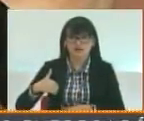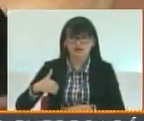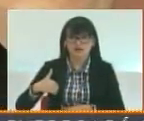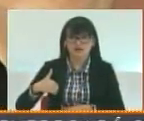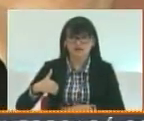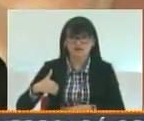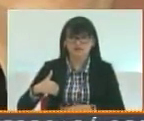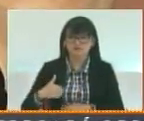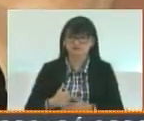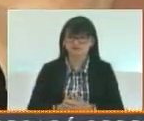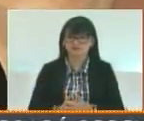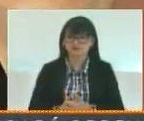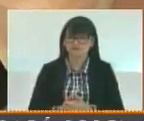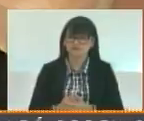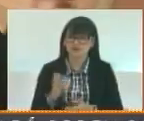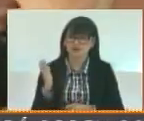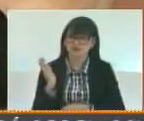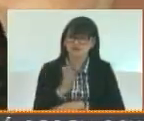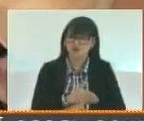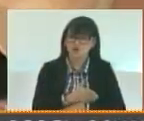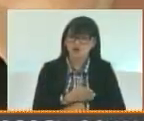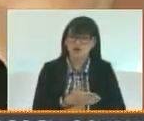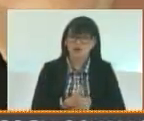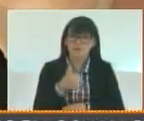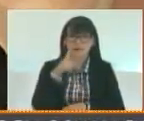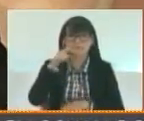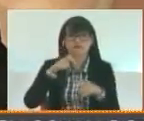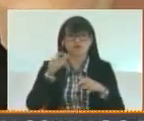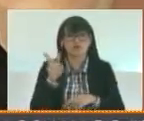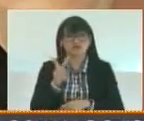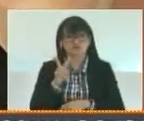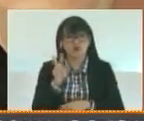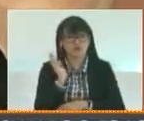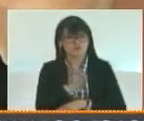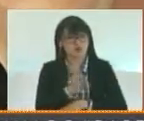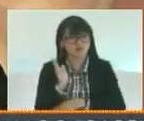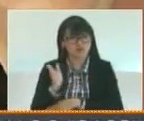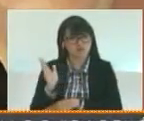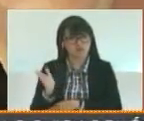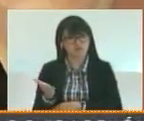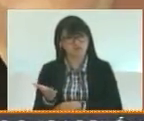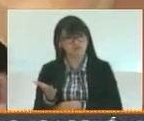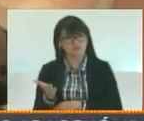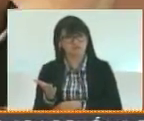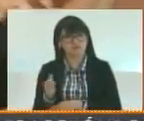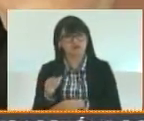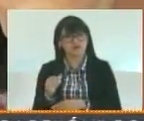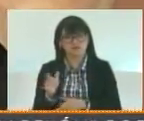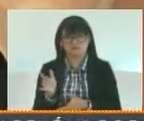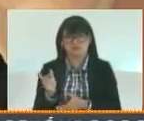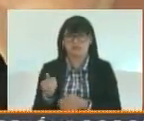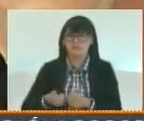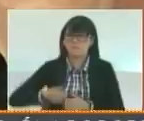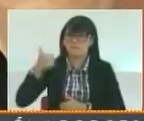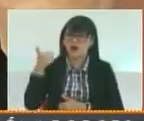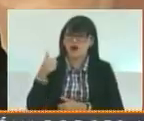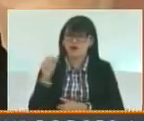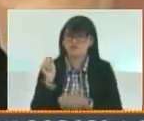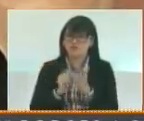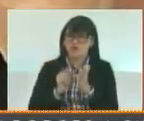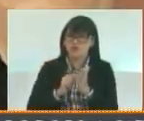no se conforma con haber sancionado incluso a más ciudadanos venezolanos que el propio gobierno de los Estados Unidos y su oficina del